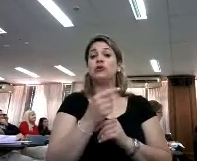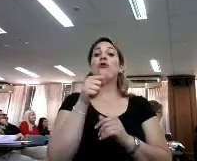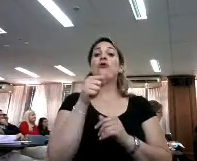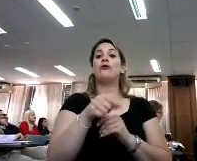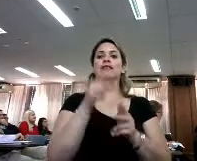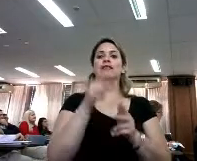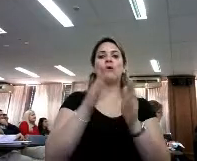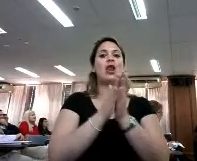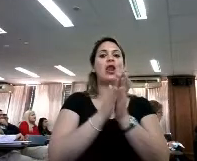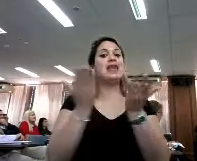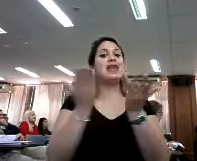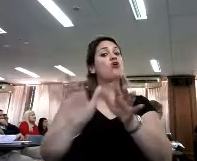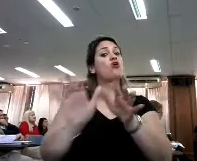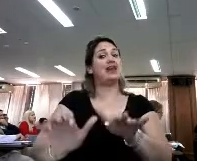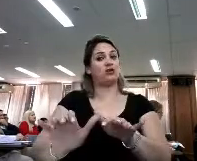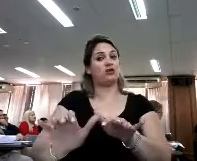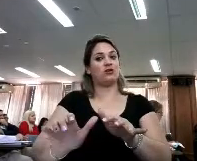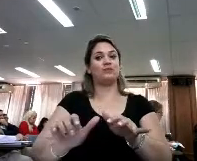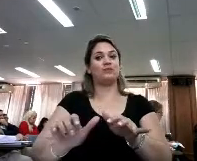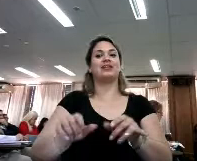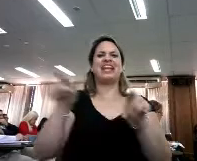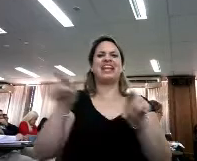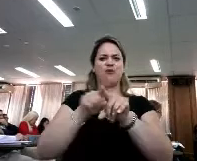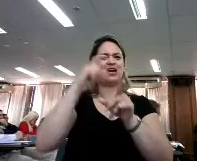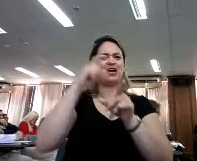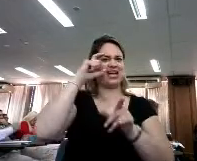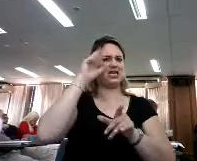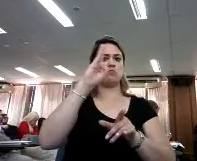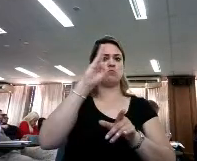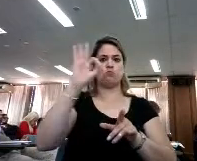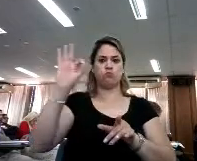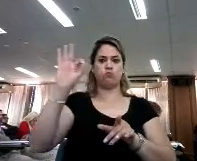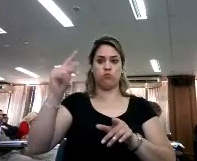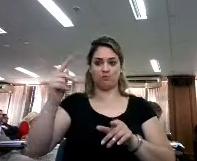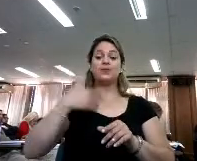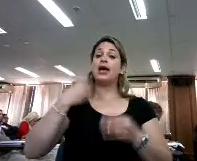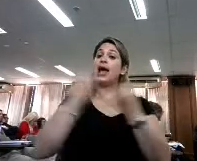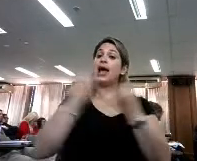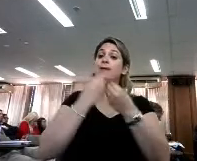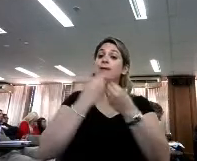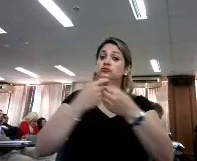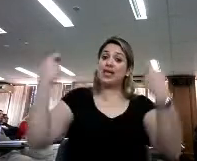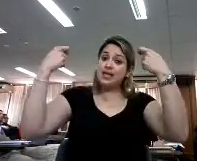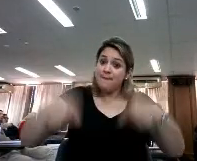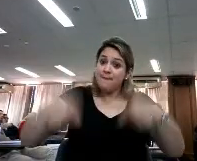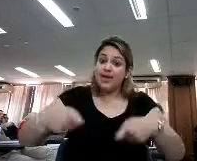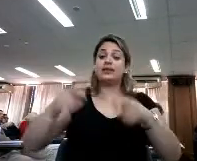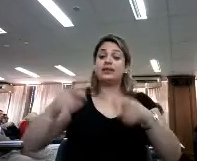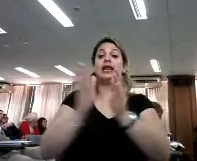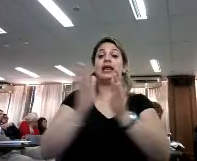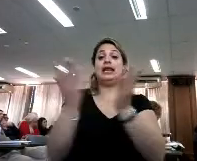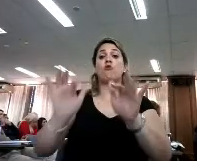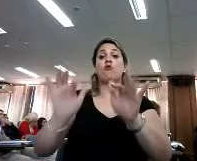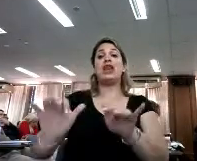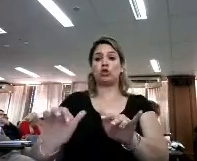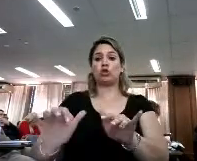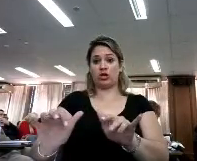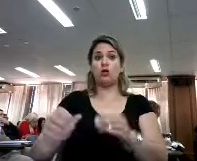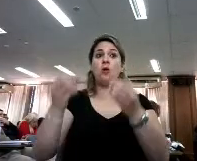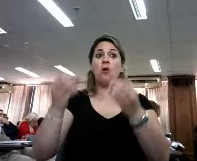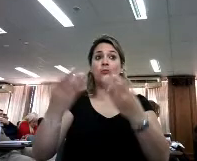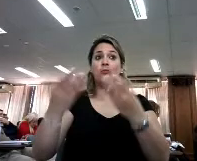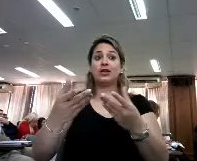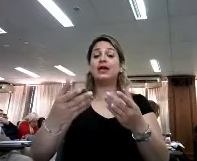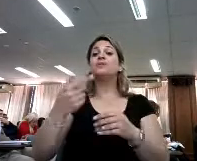hablando del libro electrónico. Existen empresas que están invirtiendo en el libro electrónico por esto. Porque